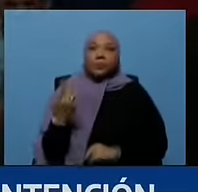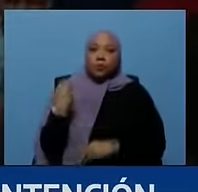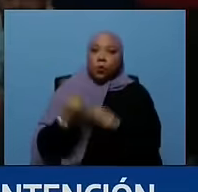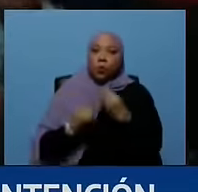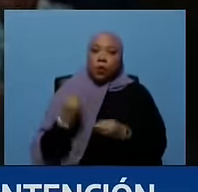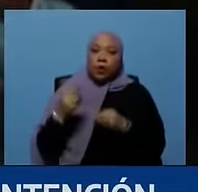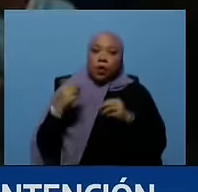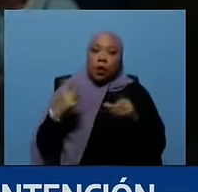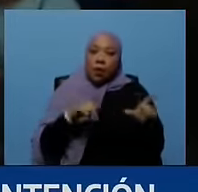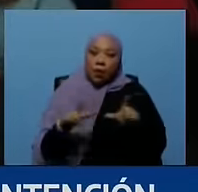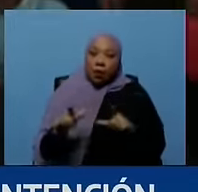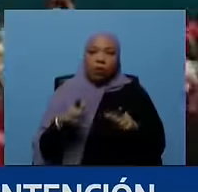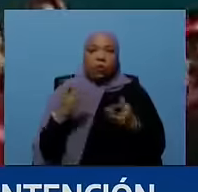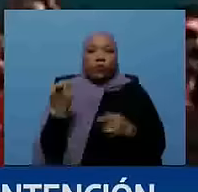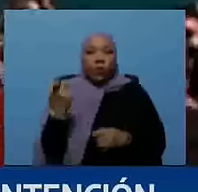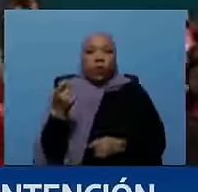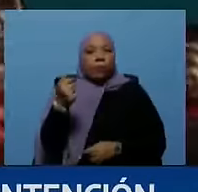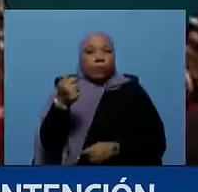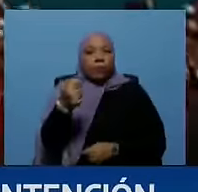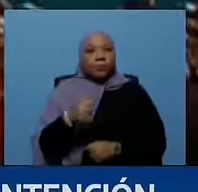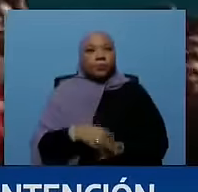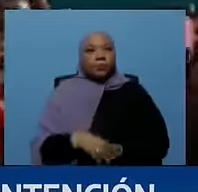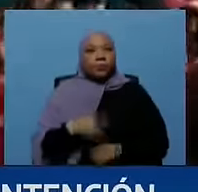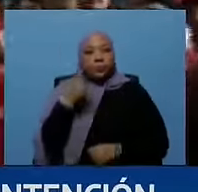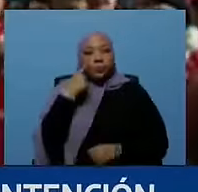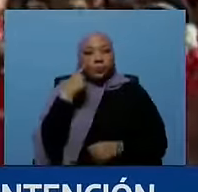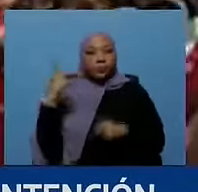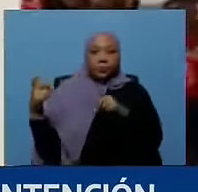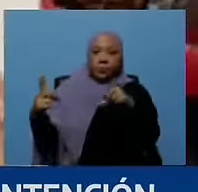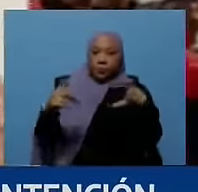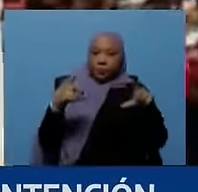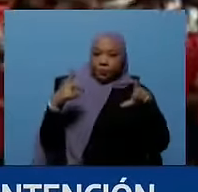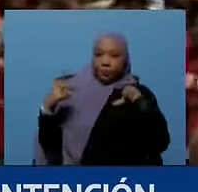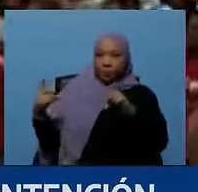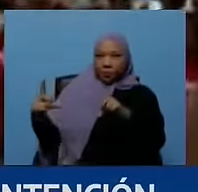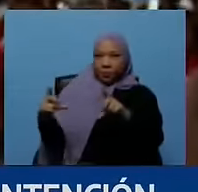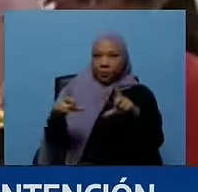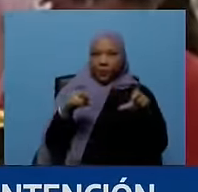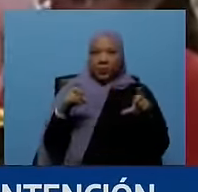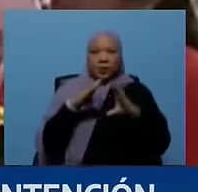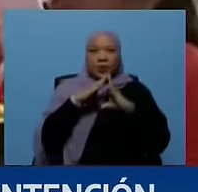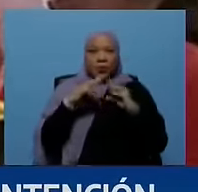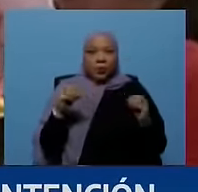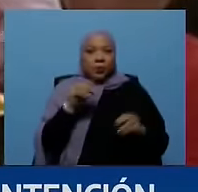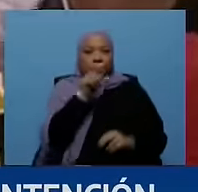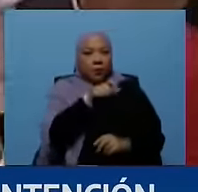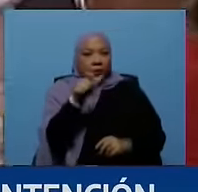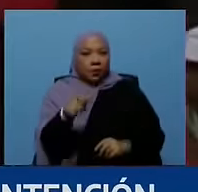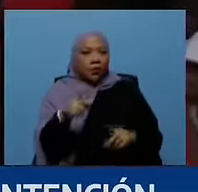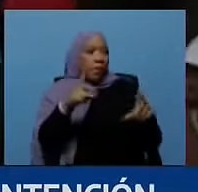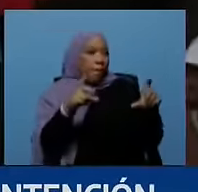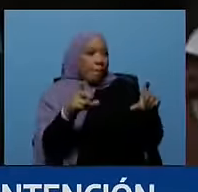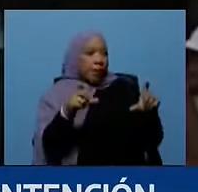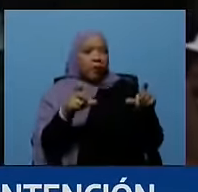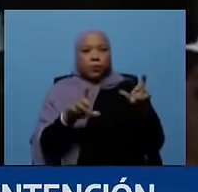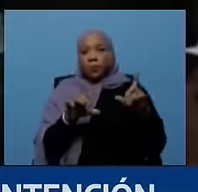Bueno, muchacha, aquí lo que queda es tomarnos fotos con todos ustedes. ¿Ah?